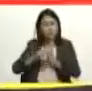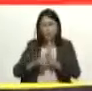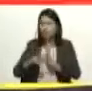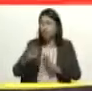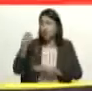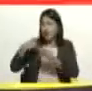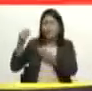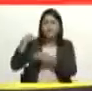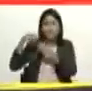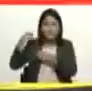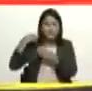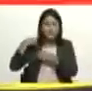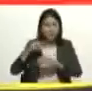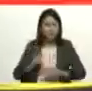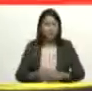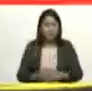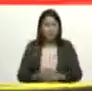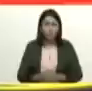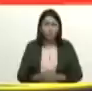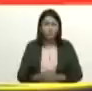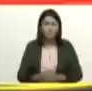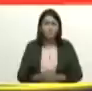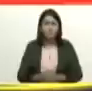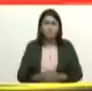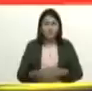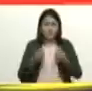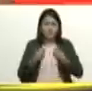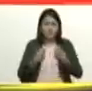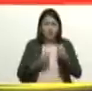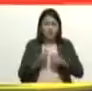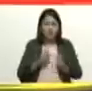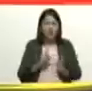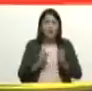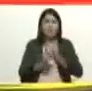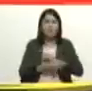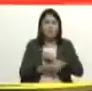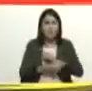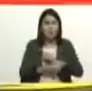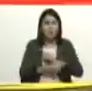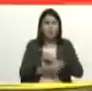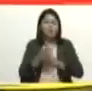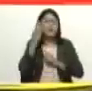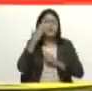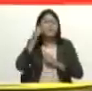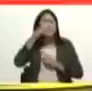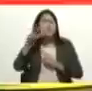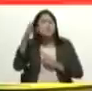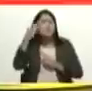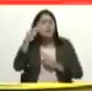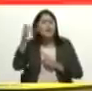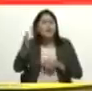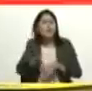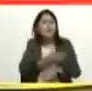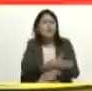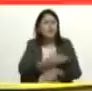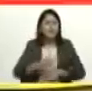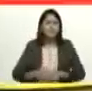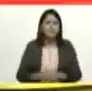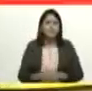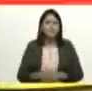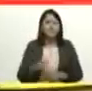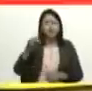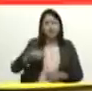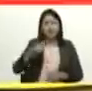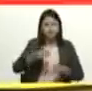sabe quién cambia su forma de vida, sabe quién, yo les hacía inclusive en épocas anteriores, reflexiones